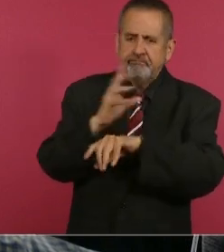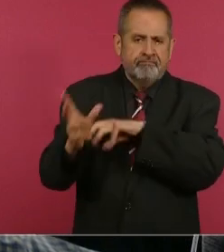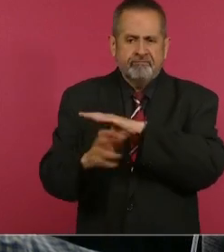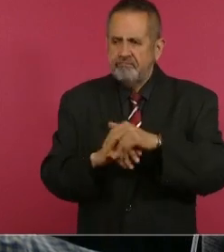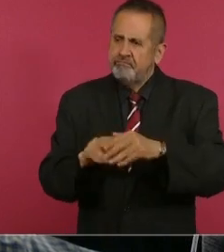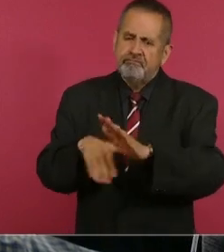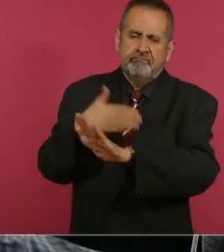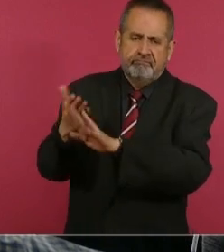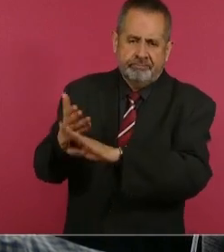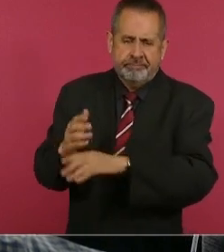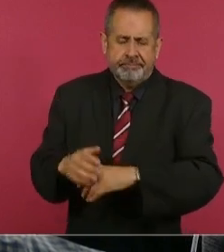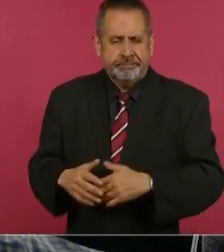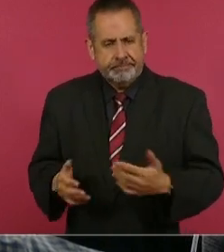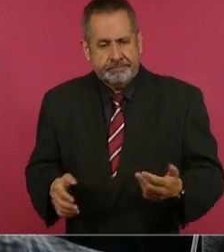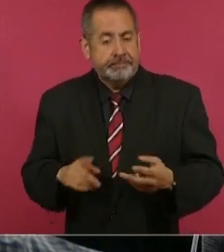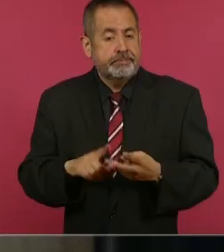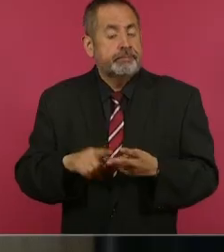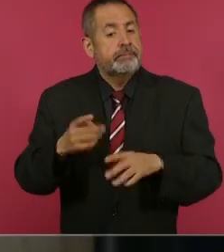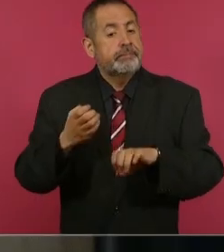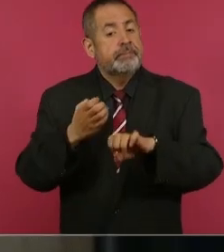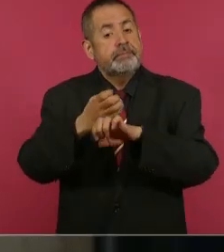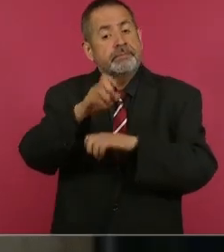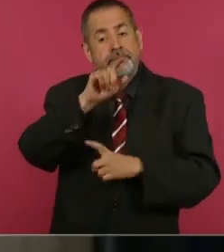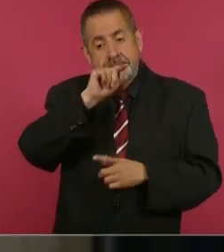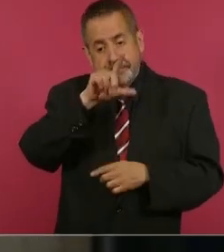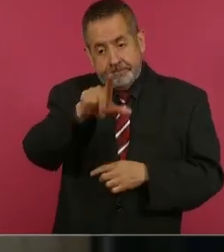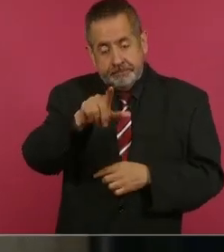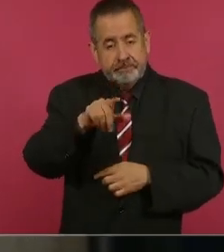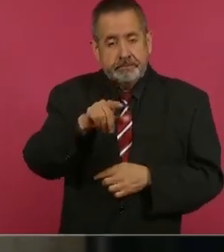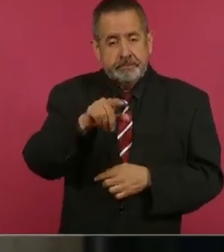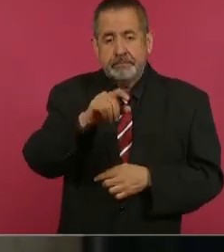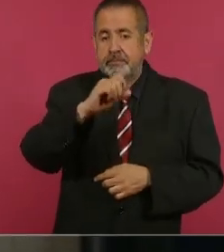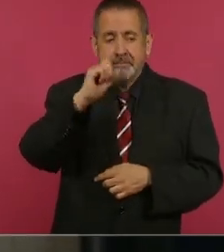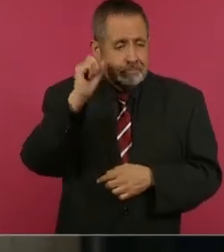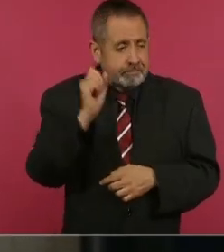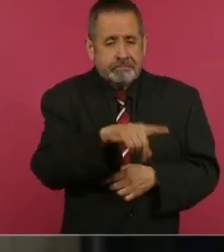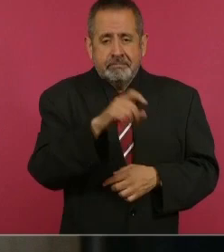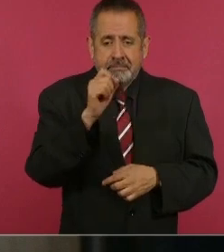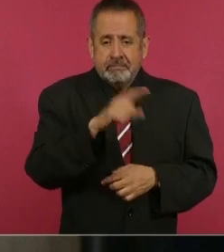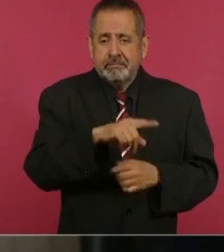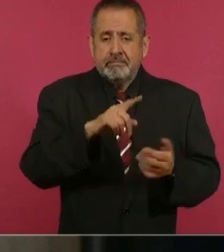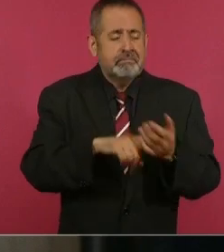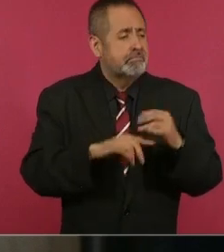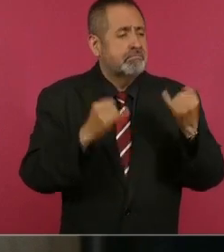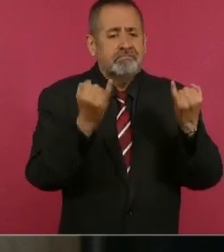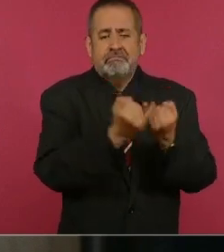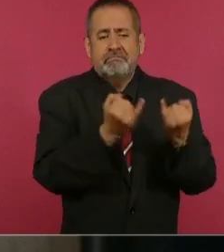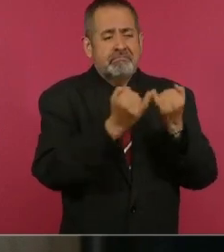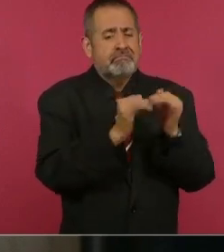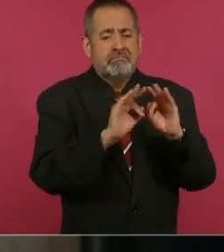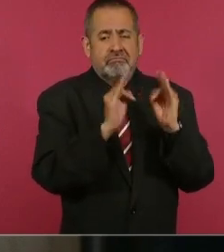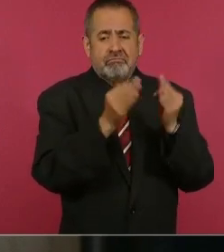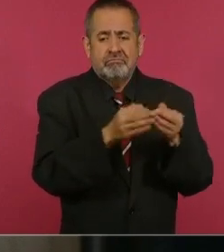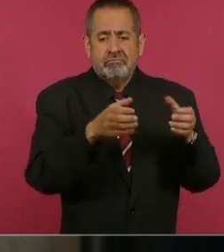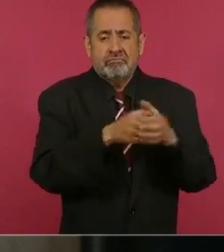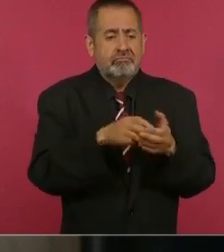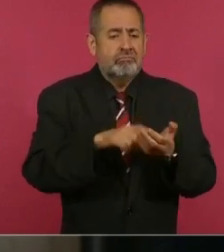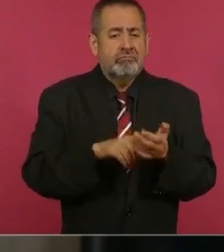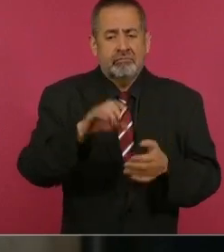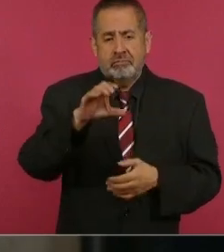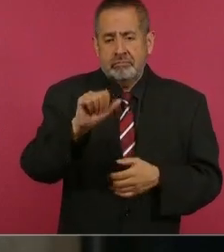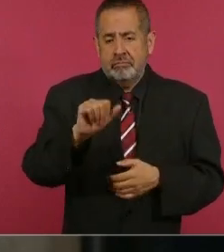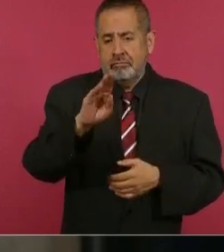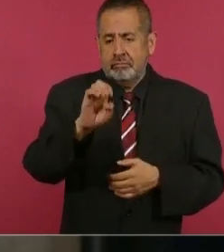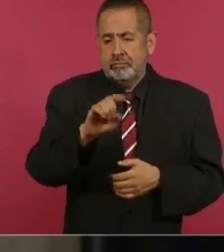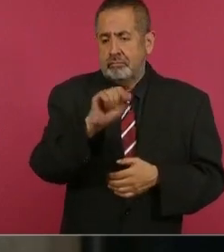presidente, es público que en el estado de Jalisco es el mismo medios operandi, presidente, de Cabeza de Vaca.